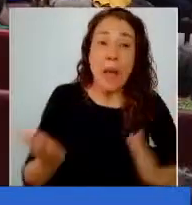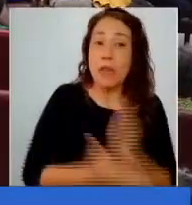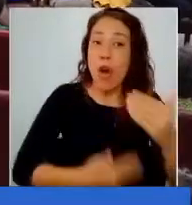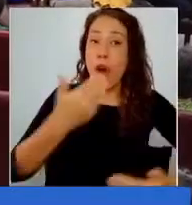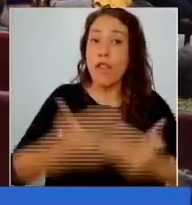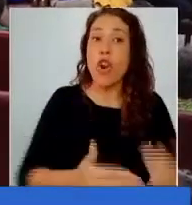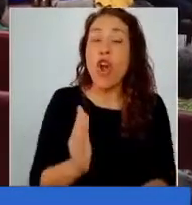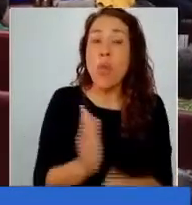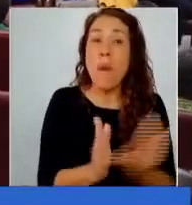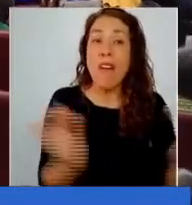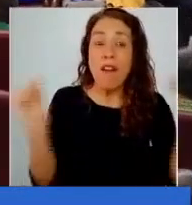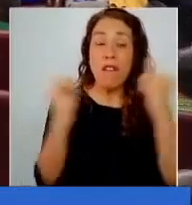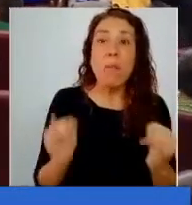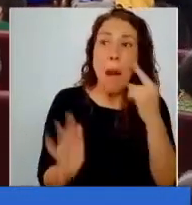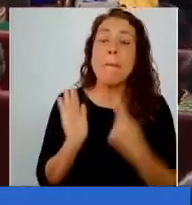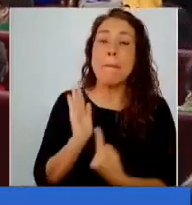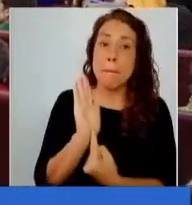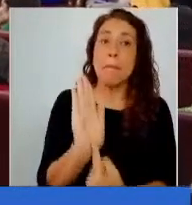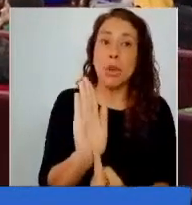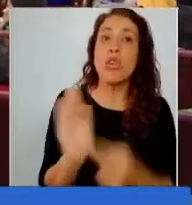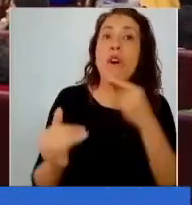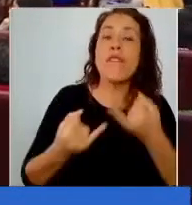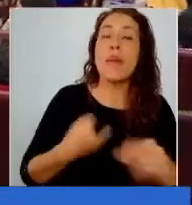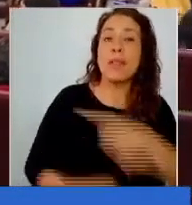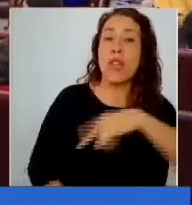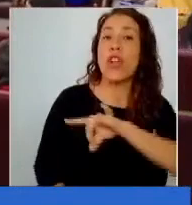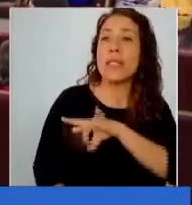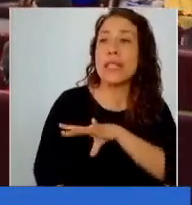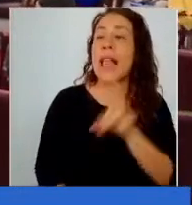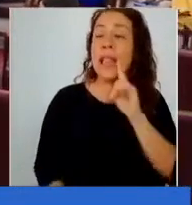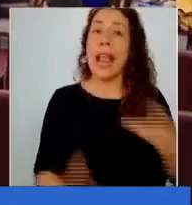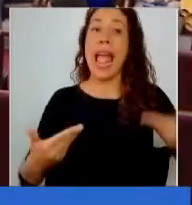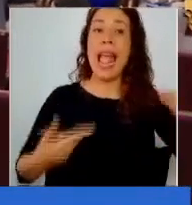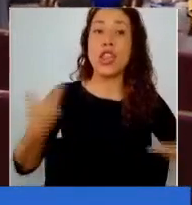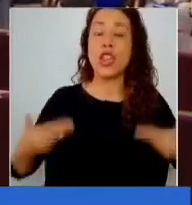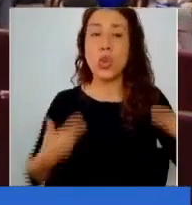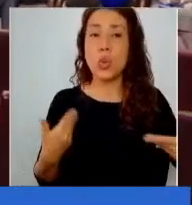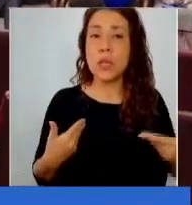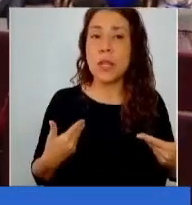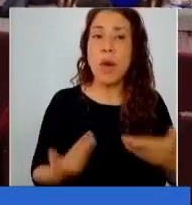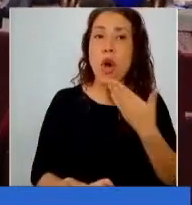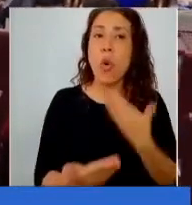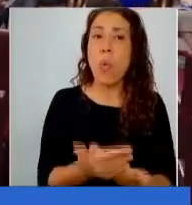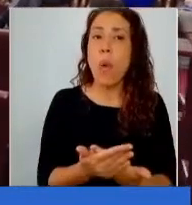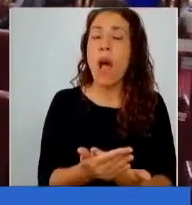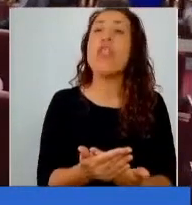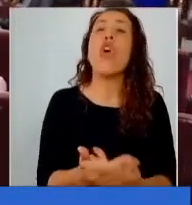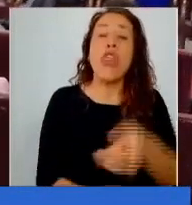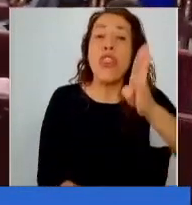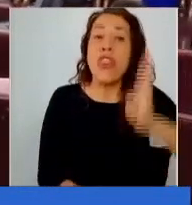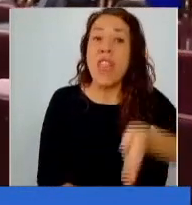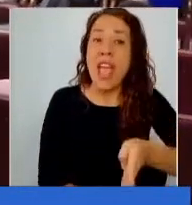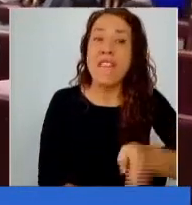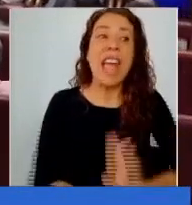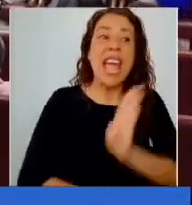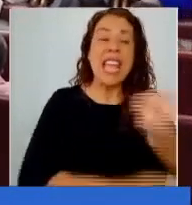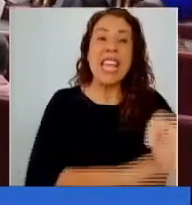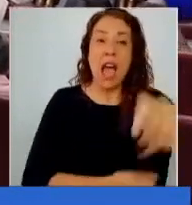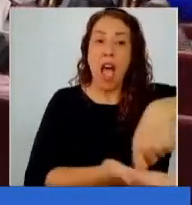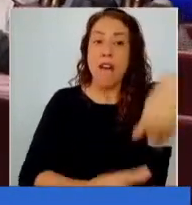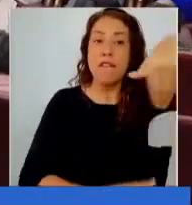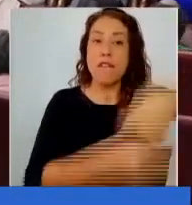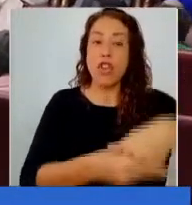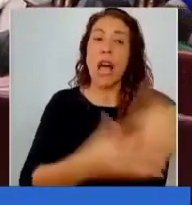demostró que al final los chilenos tienen entusiasmo cuando es un sentido de ver ir a sufragar ir a tomar decisiones